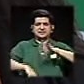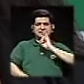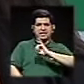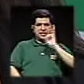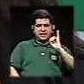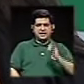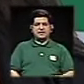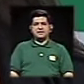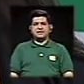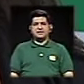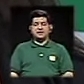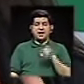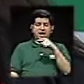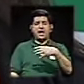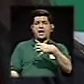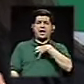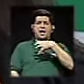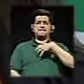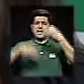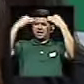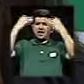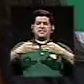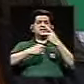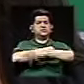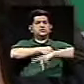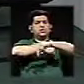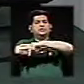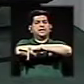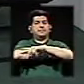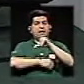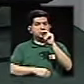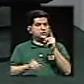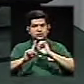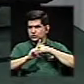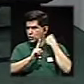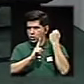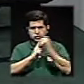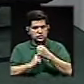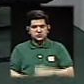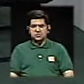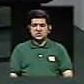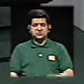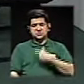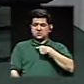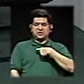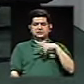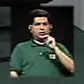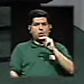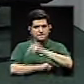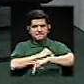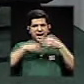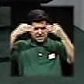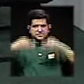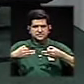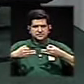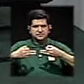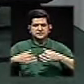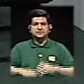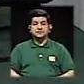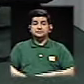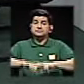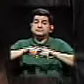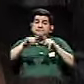la siad y apelar una decisión de país No una cuestión antojadiza una cuestión de país